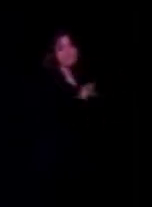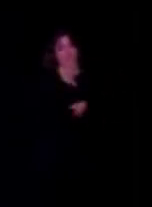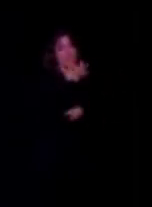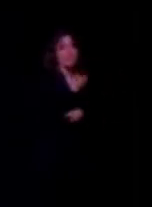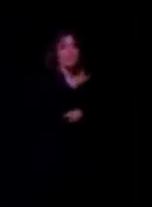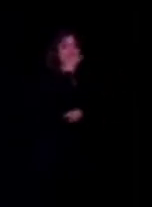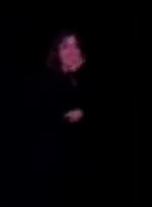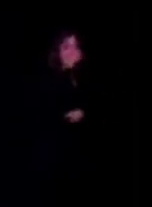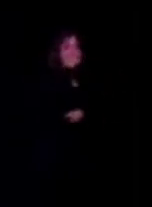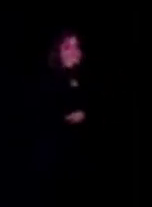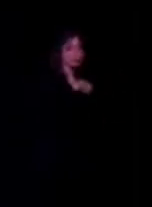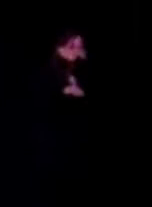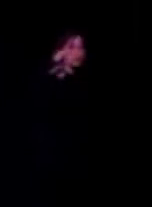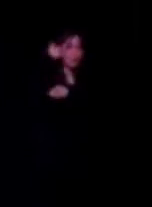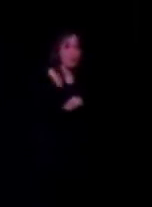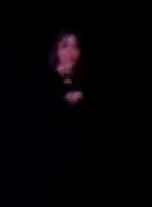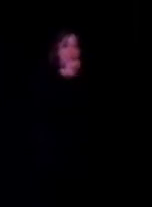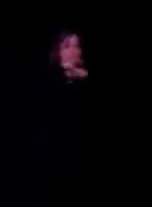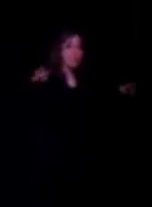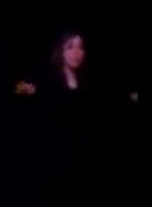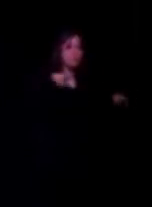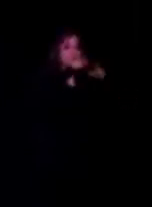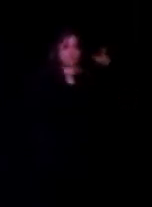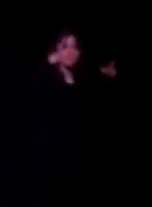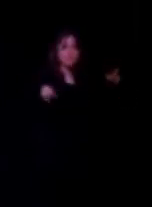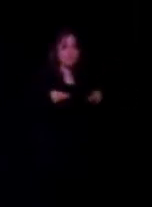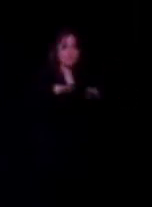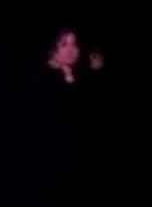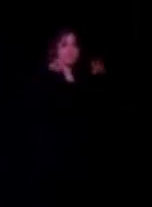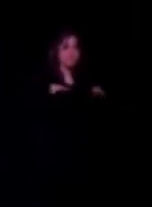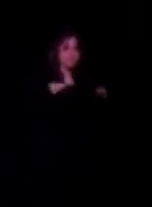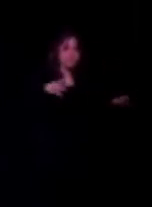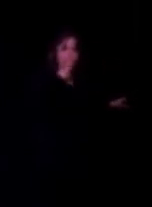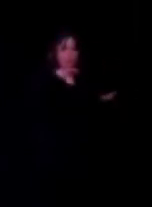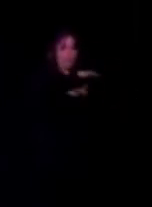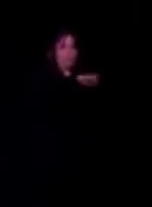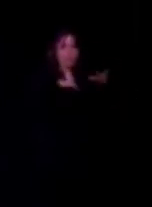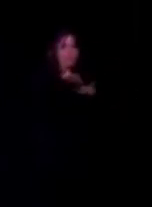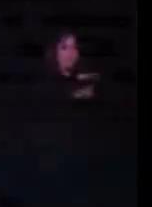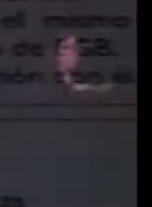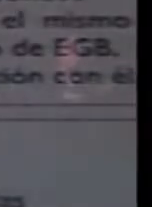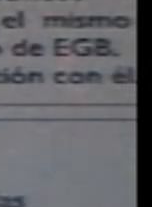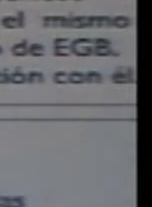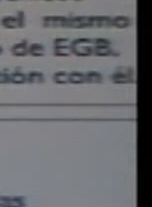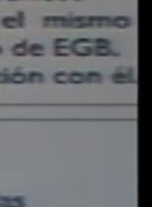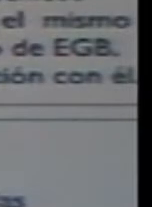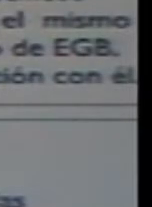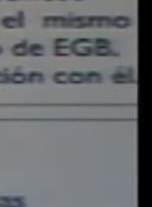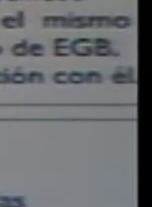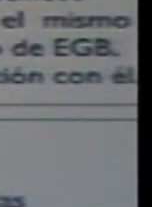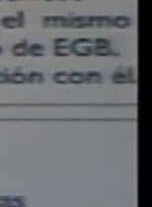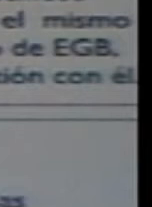30 años era un discurso revolucionario de hecho se nos acusaba de integración salvaje